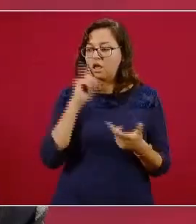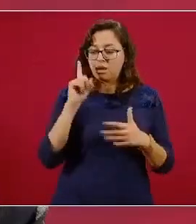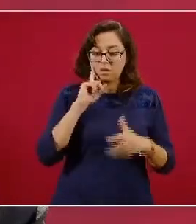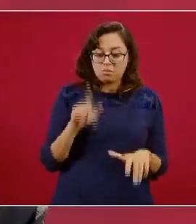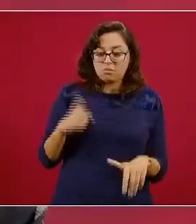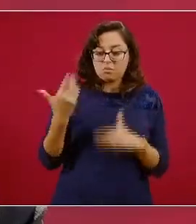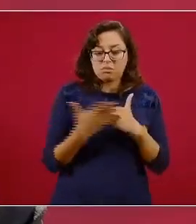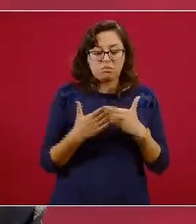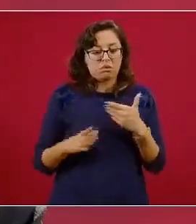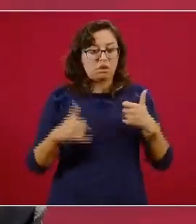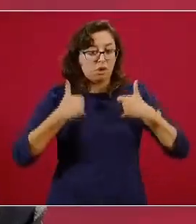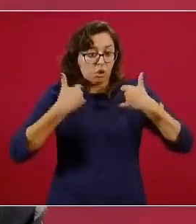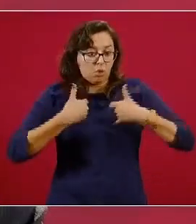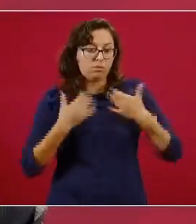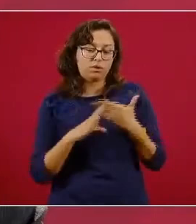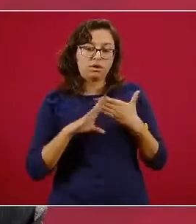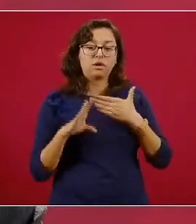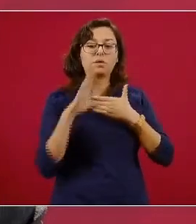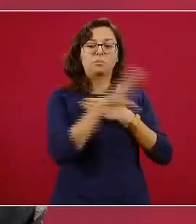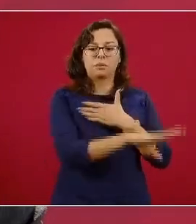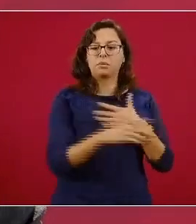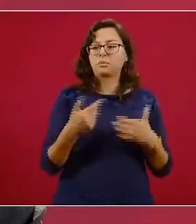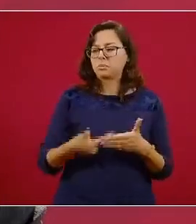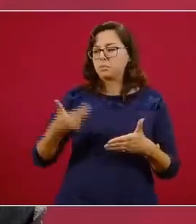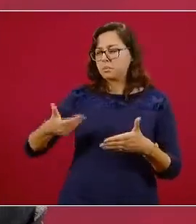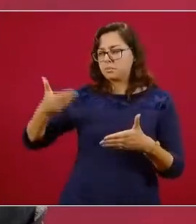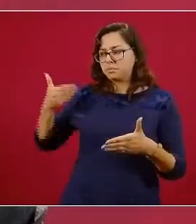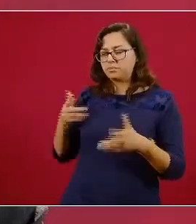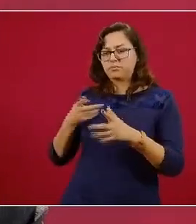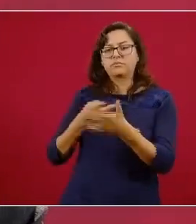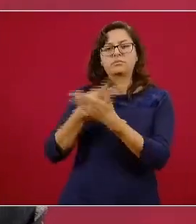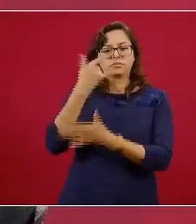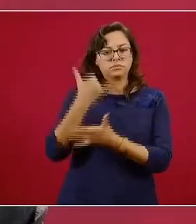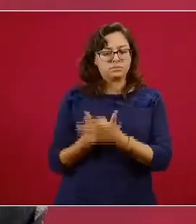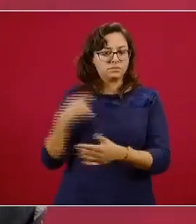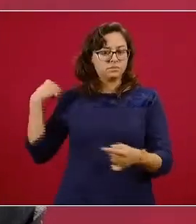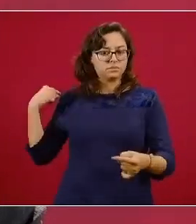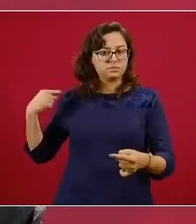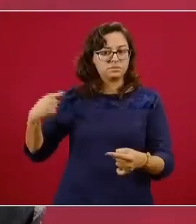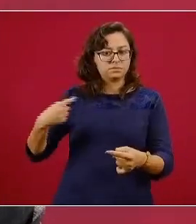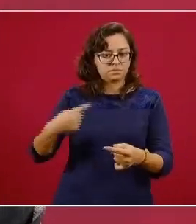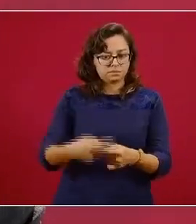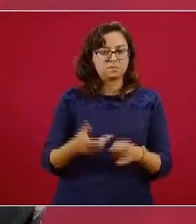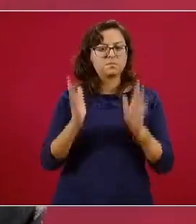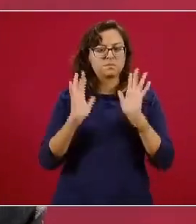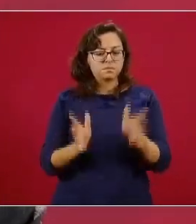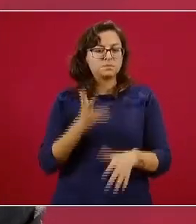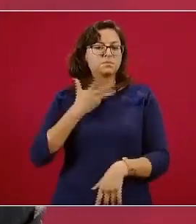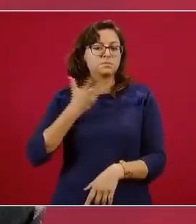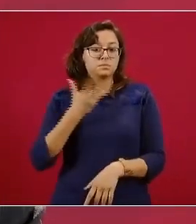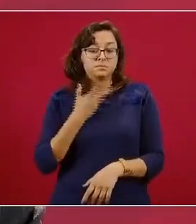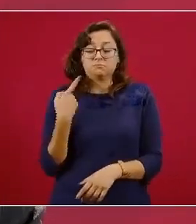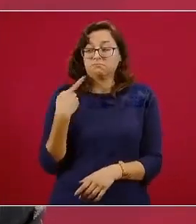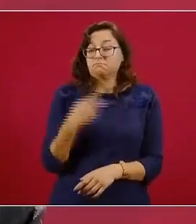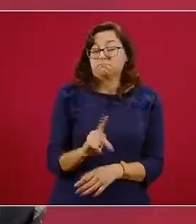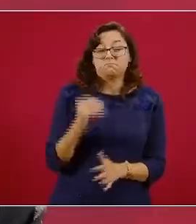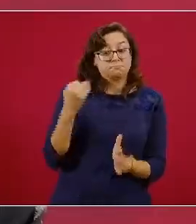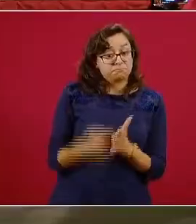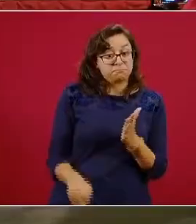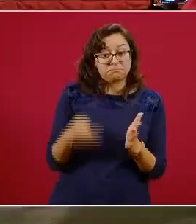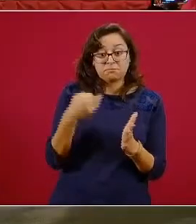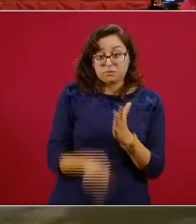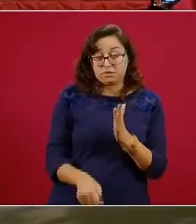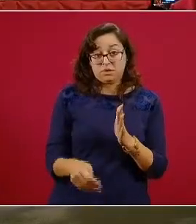previas, identificamos que existen rezagos importantes, que hay agendas que el país comprometió, el Estado Nacional